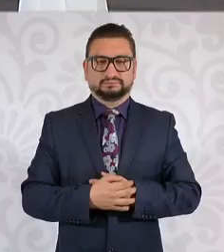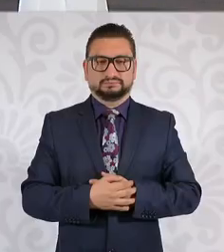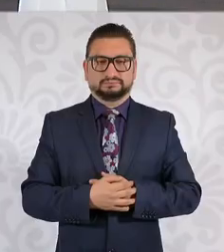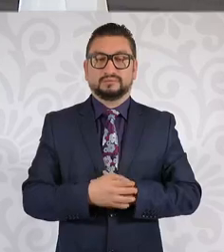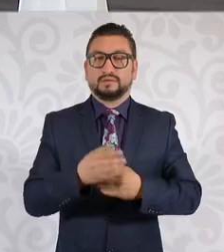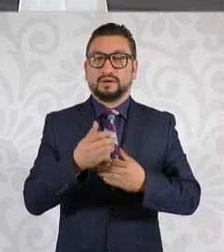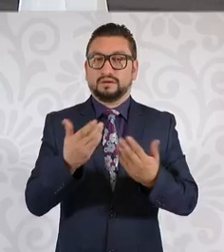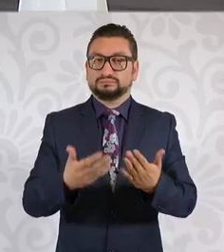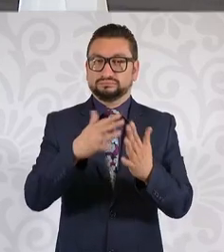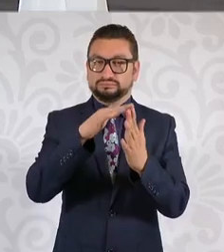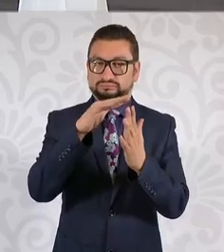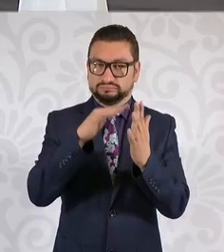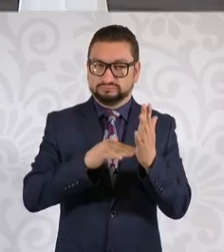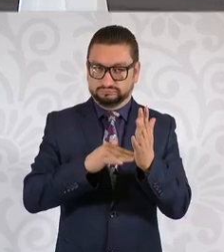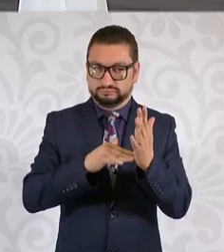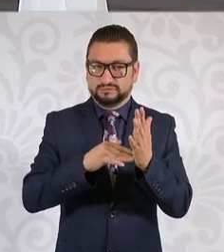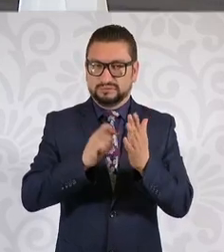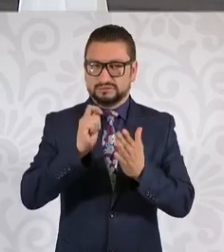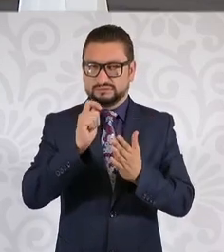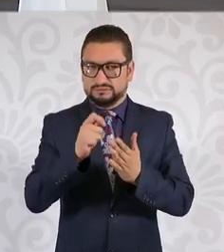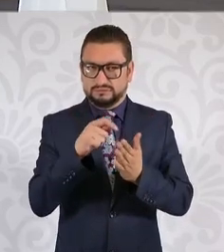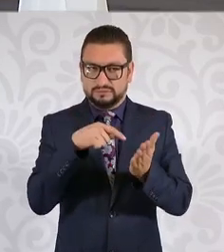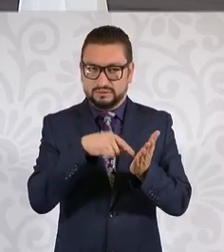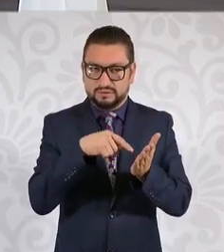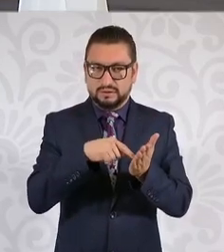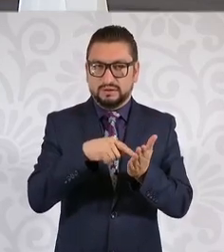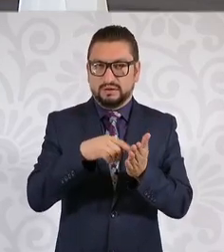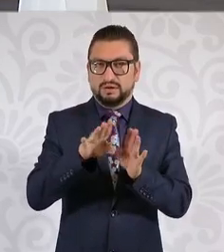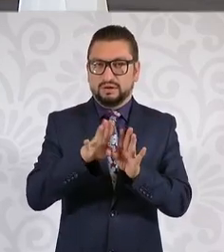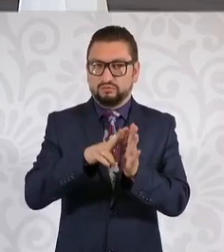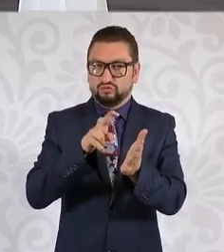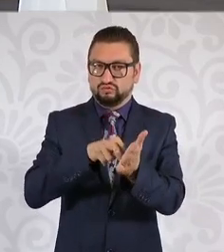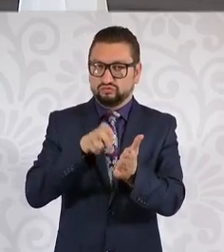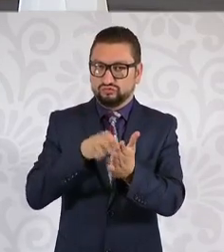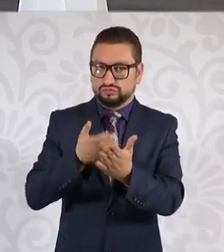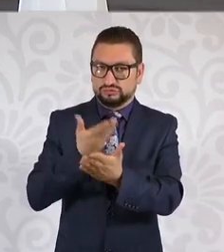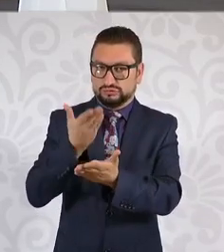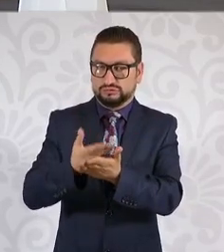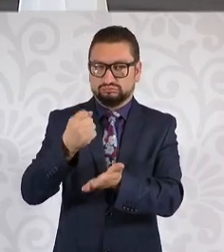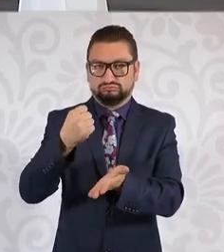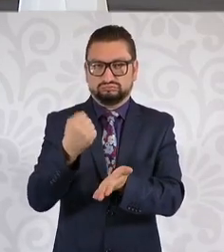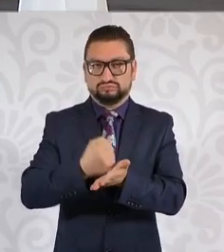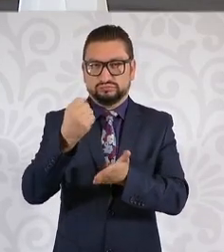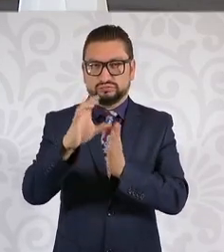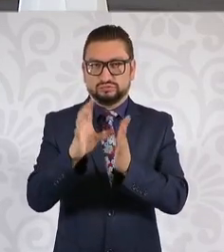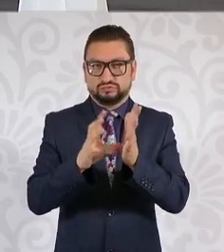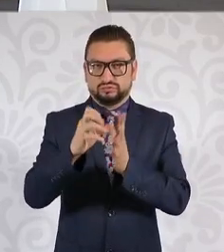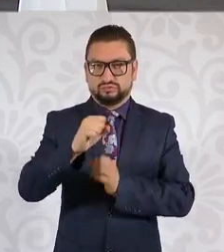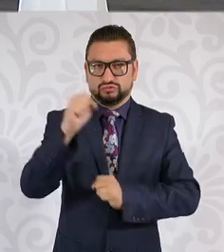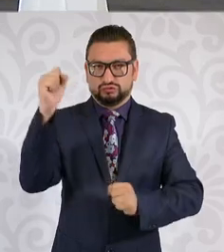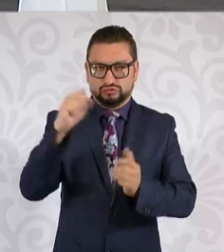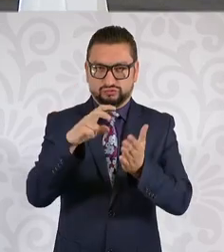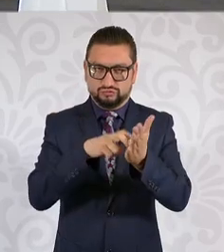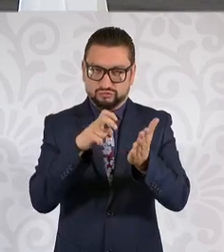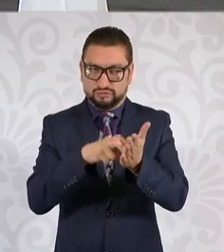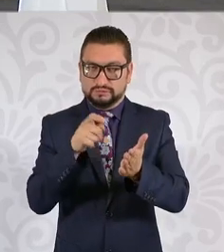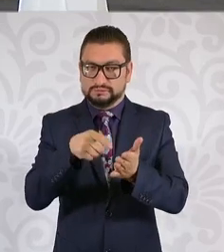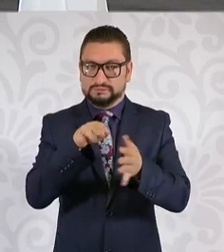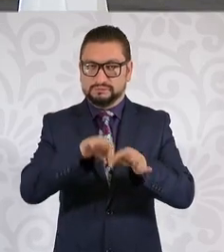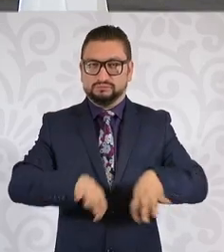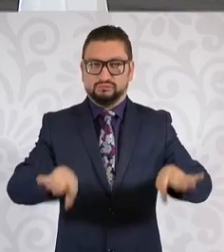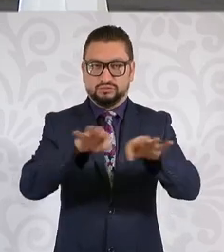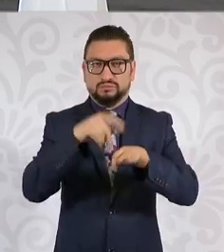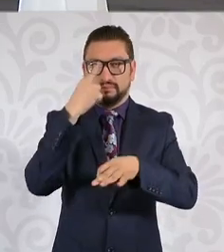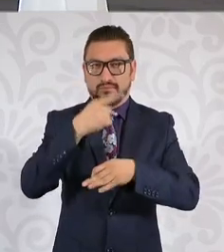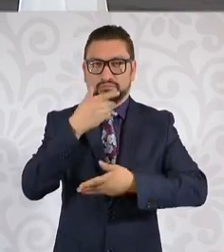Voy a leer solamente la parte que constituye la modificación que se aprobó a la Constitución Política que es relevante para